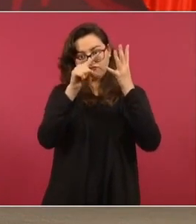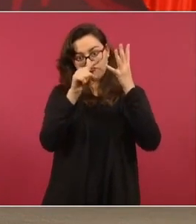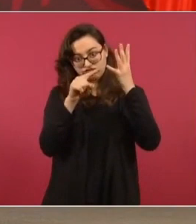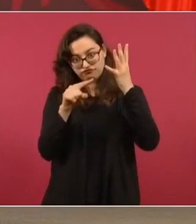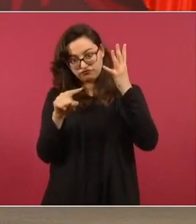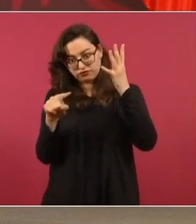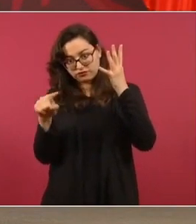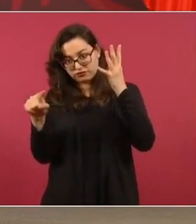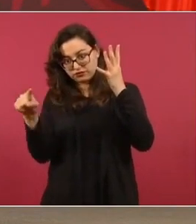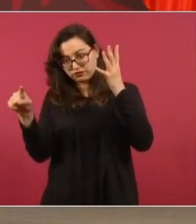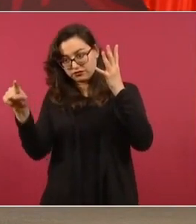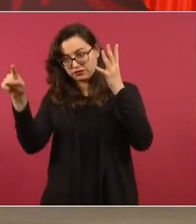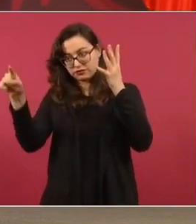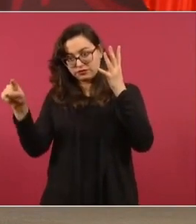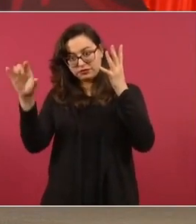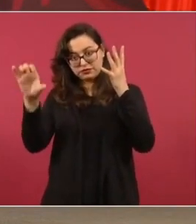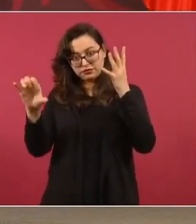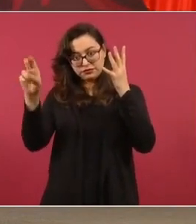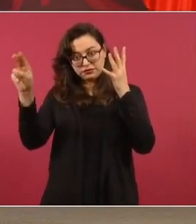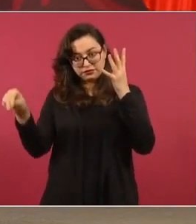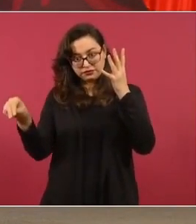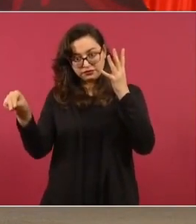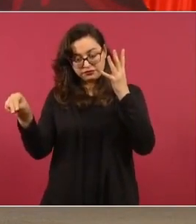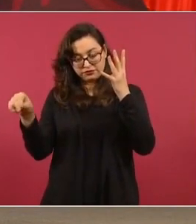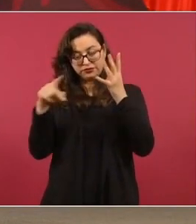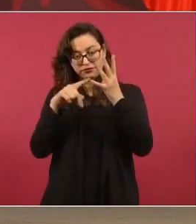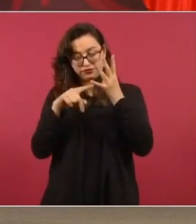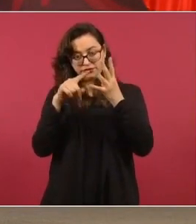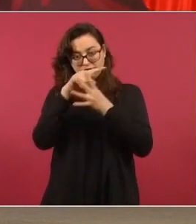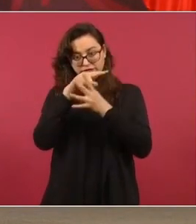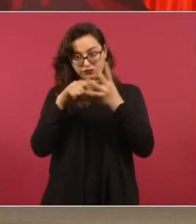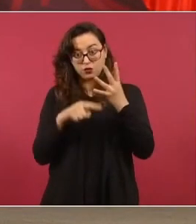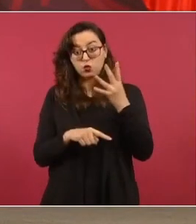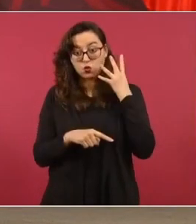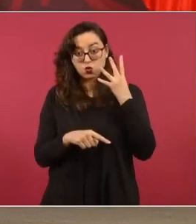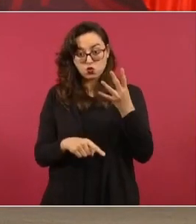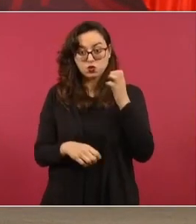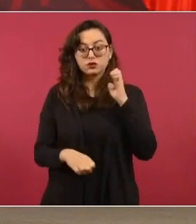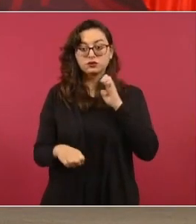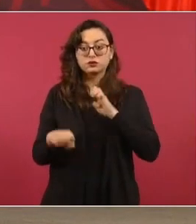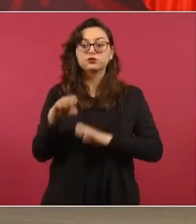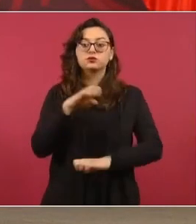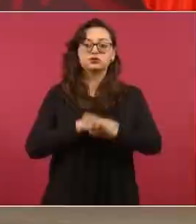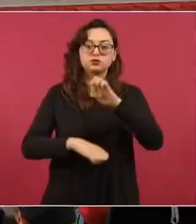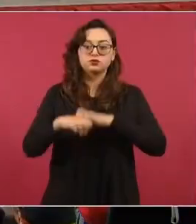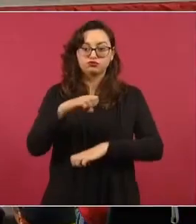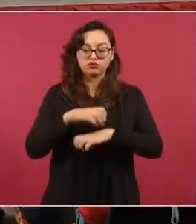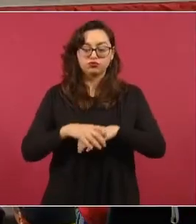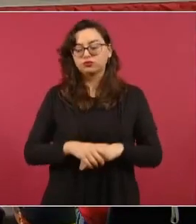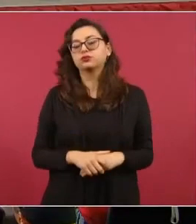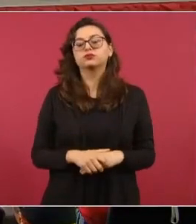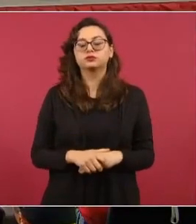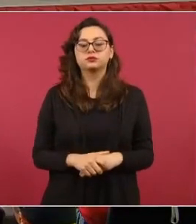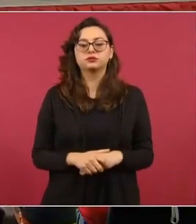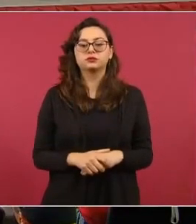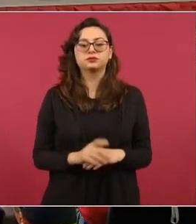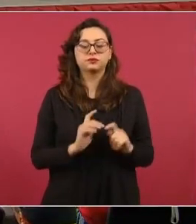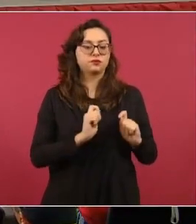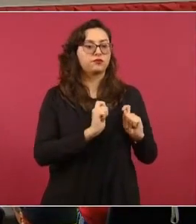hasta Cancún está ICA. Entonces nos dividimos los